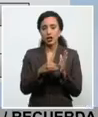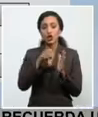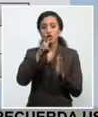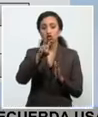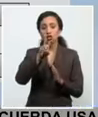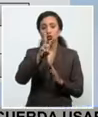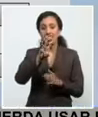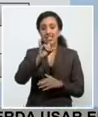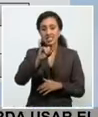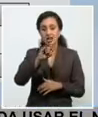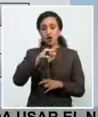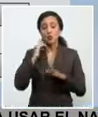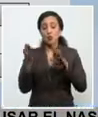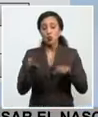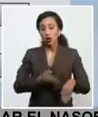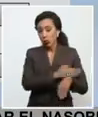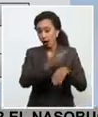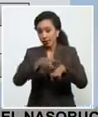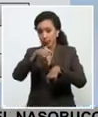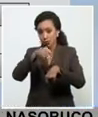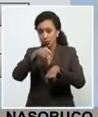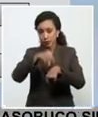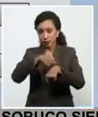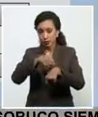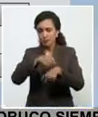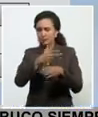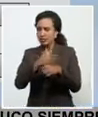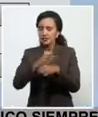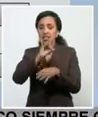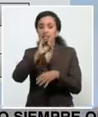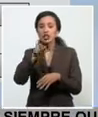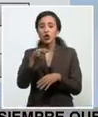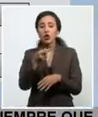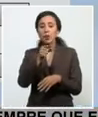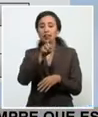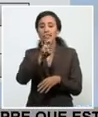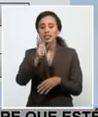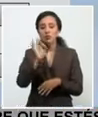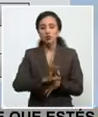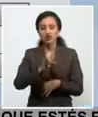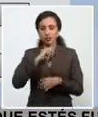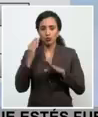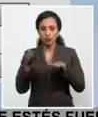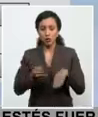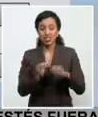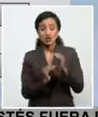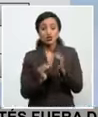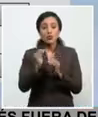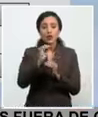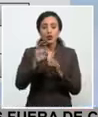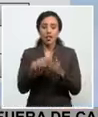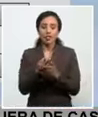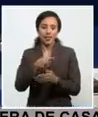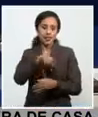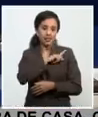190.236 fallecidos y una letalidad de 7,13%, superior a la del día de